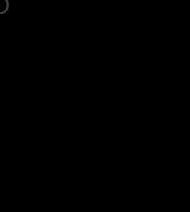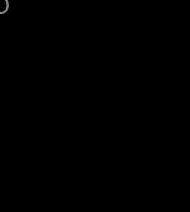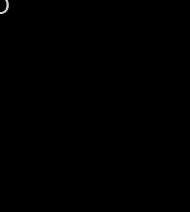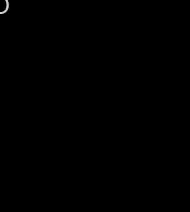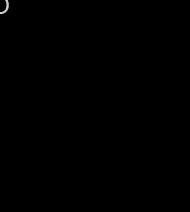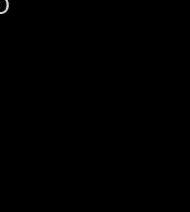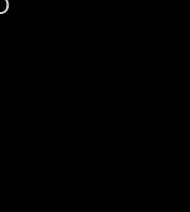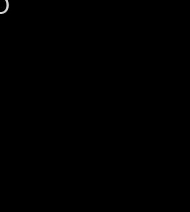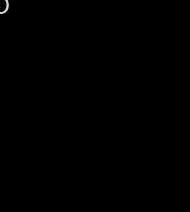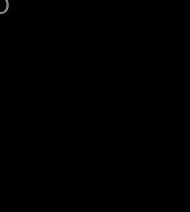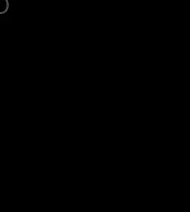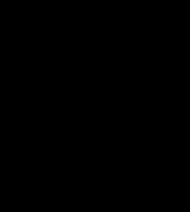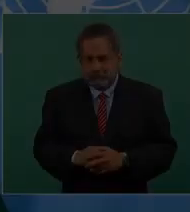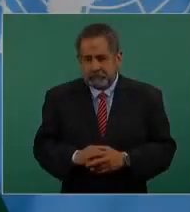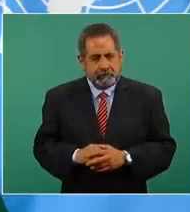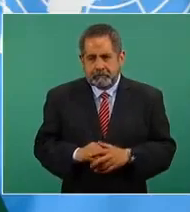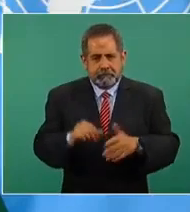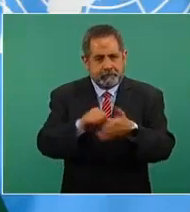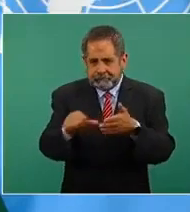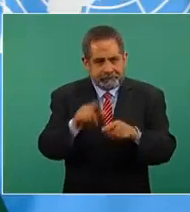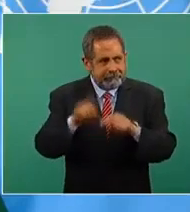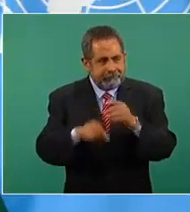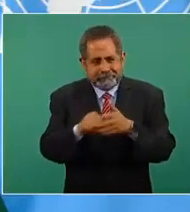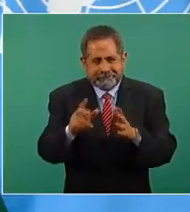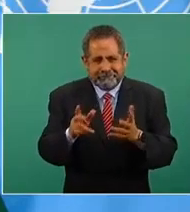consistía la energética,